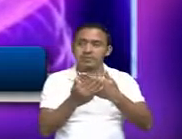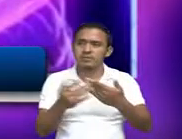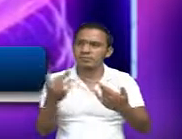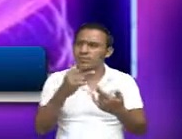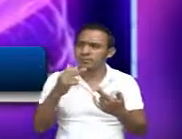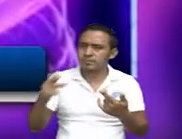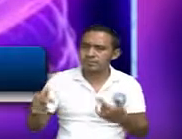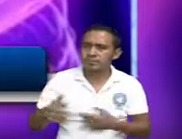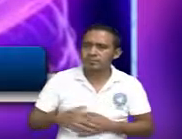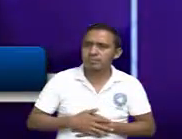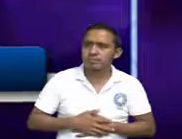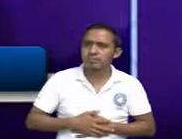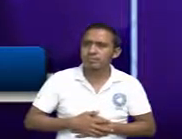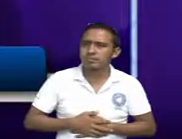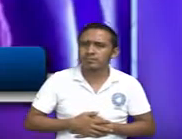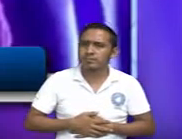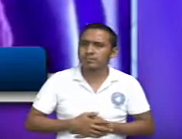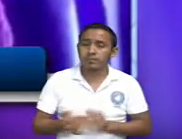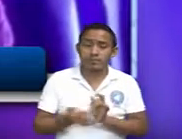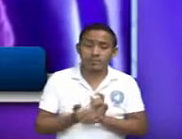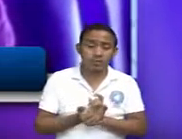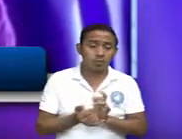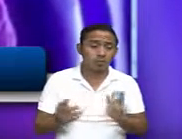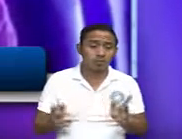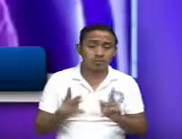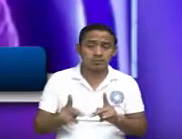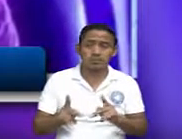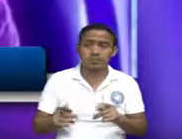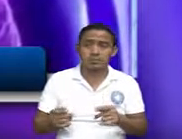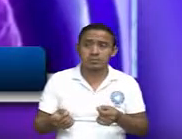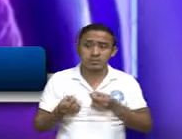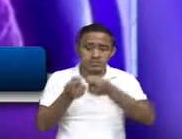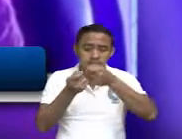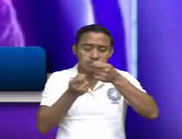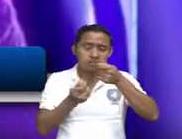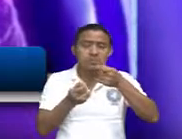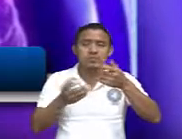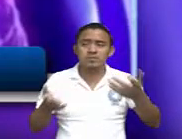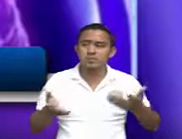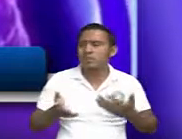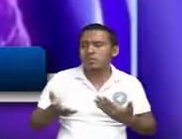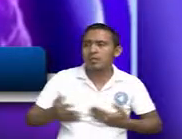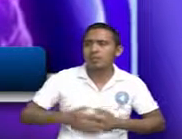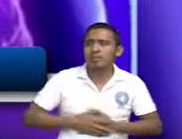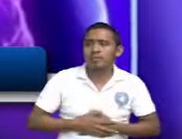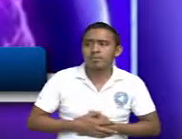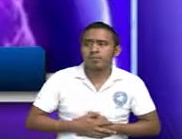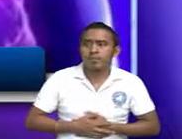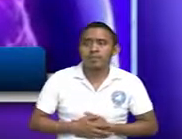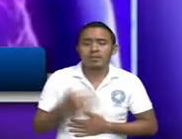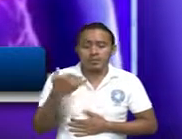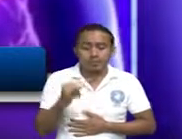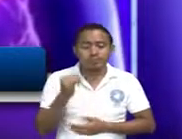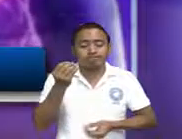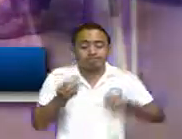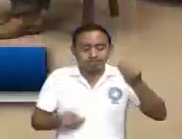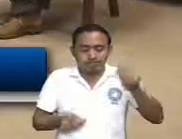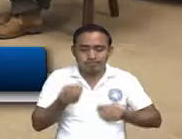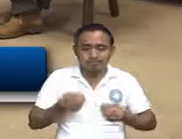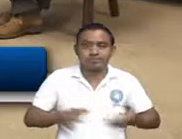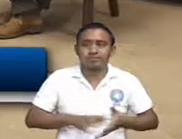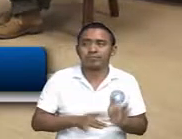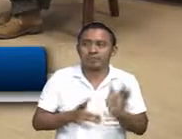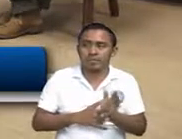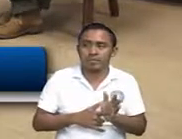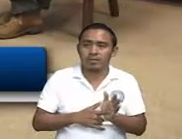siempre a un paciente cuando ya le hacen esas pequeñas cirugías invasivas? Sí, depende del momento, sí. Si es un